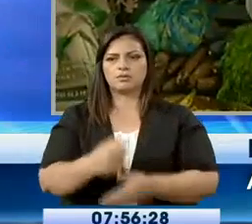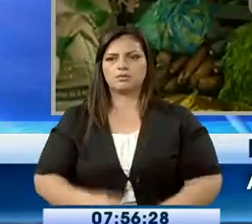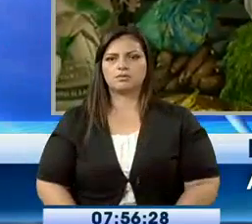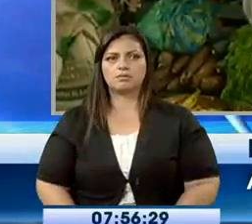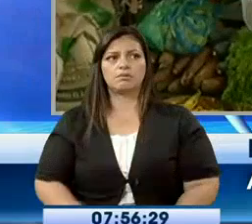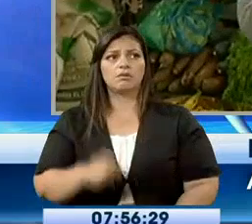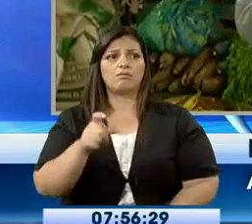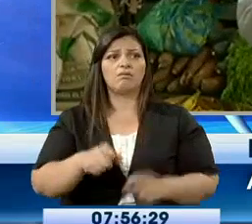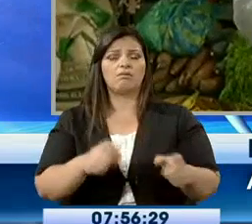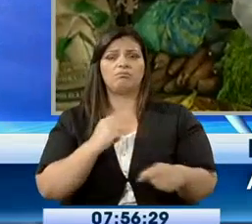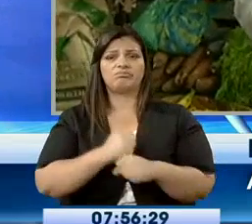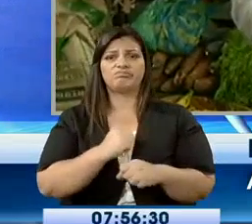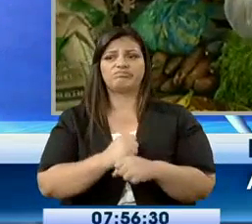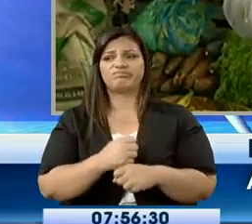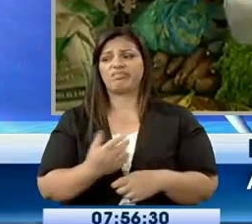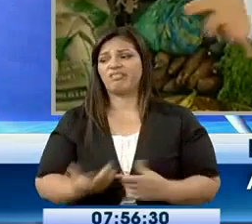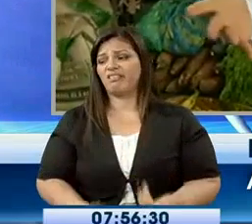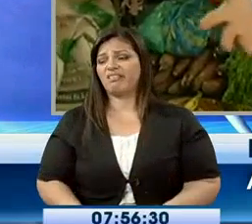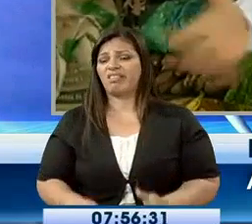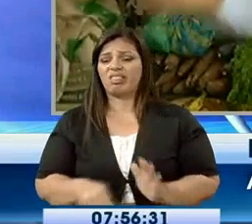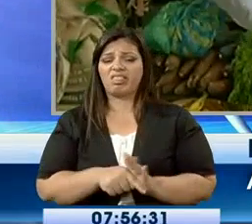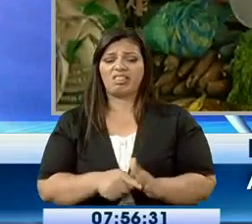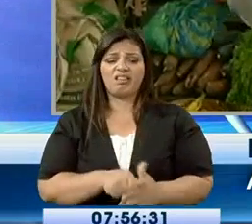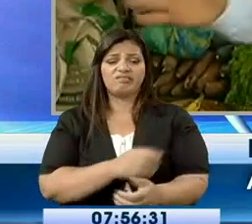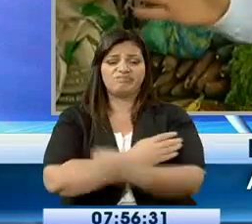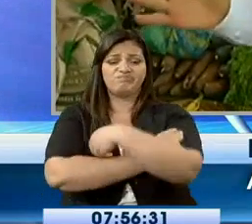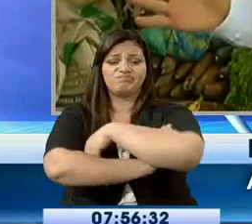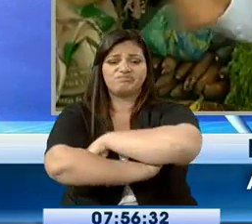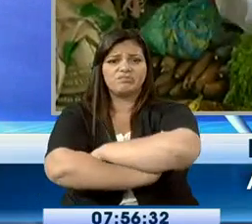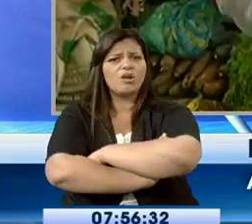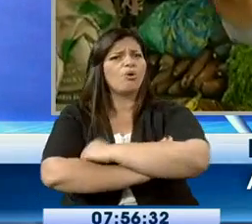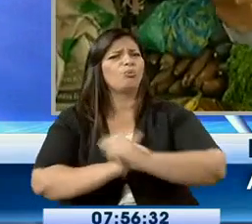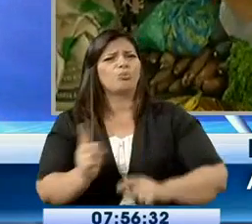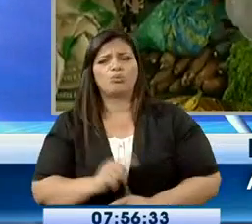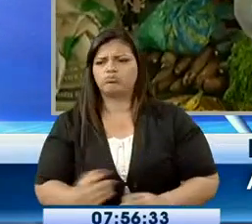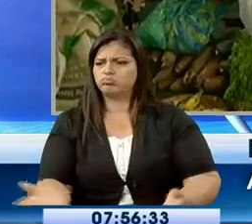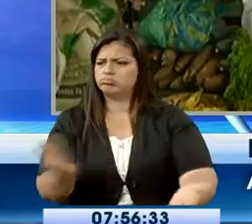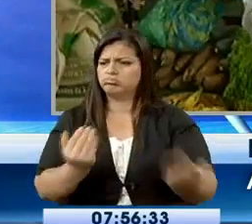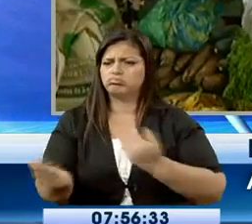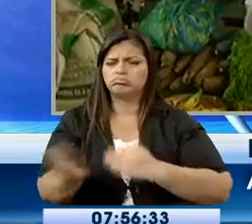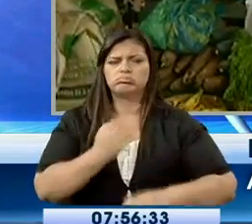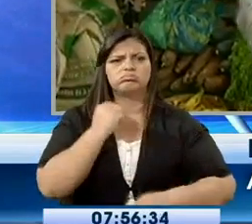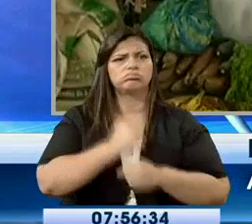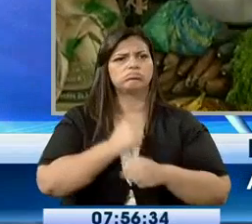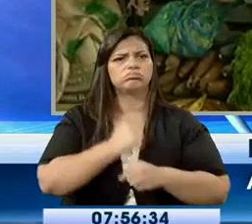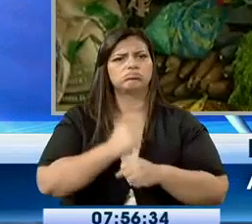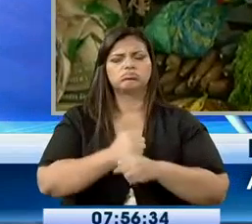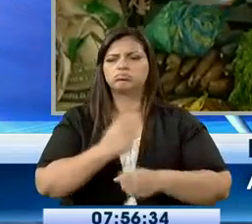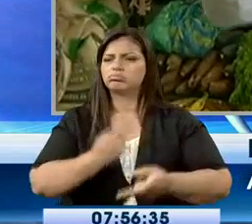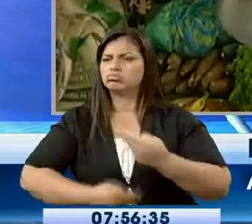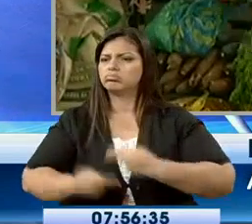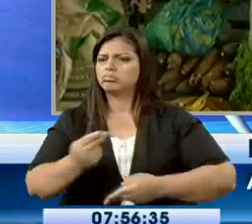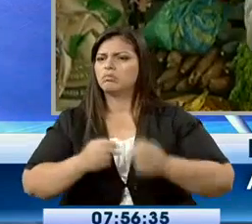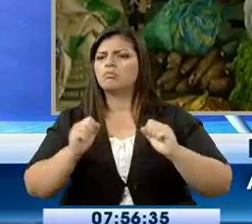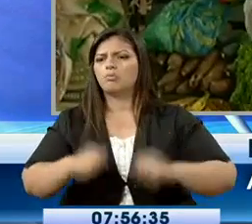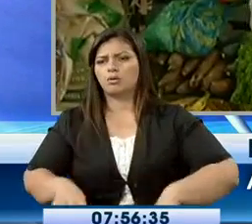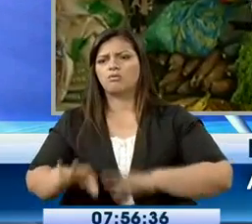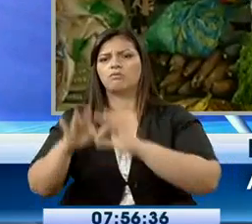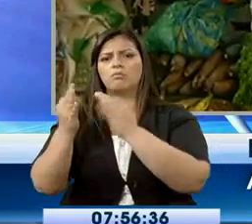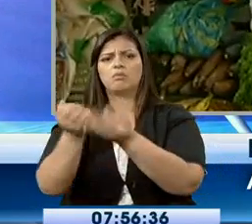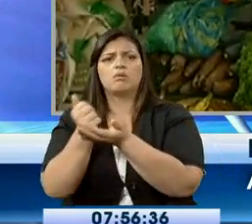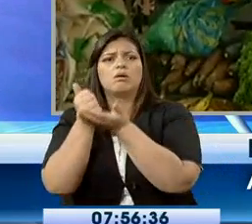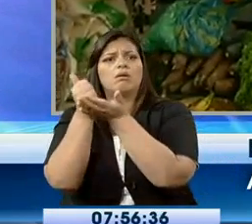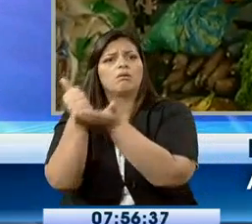están ofreciendo sus productos más baratos para ellos también llevar el pan a la mesa de su hogar y que ustedes tengan sus productos para